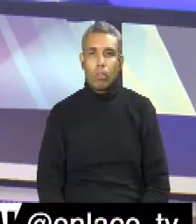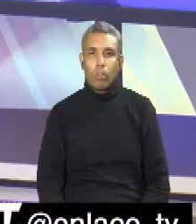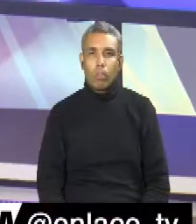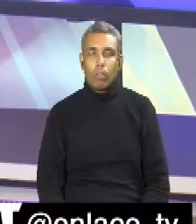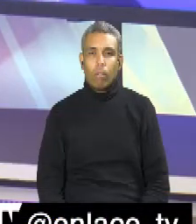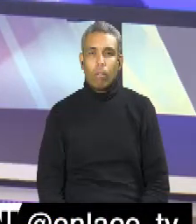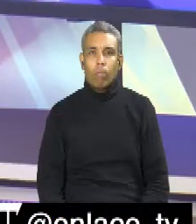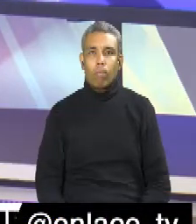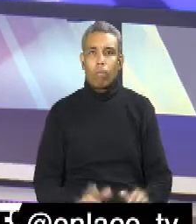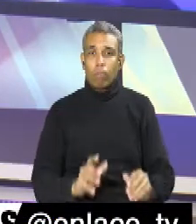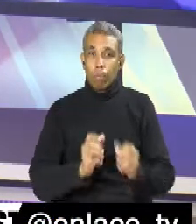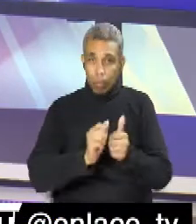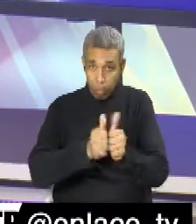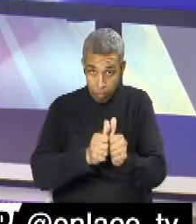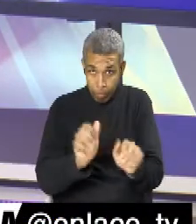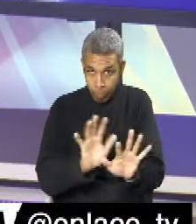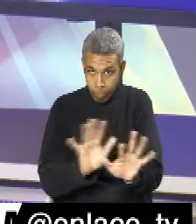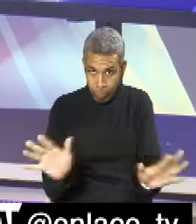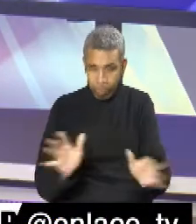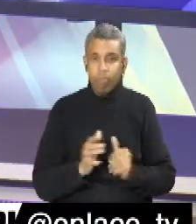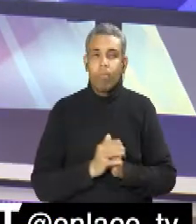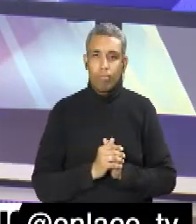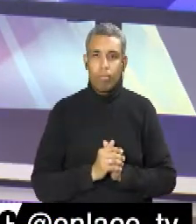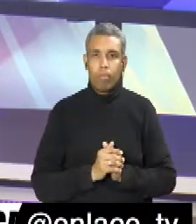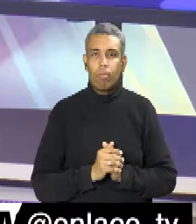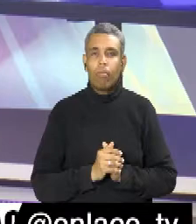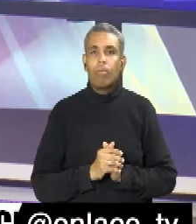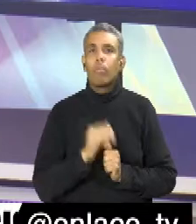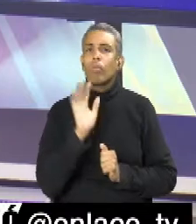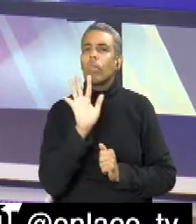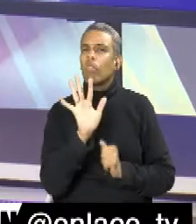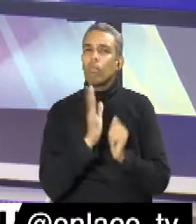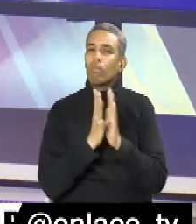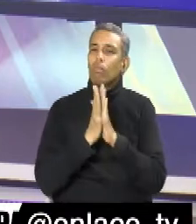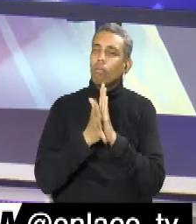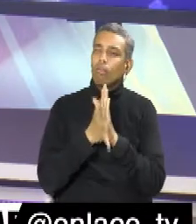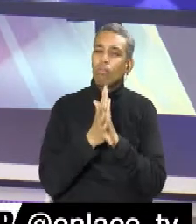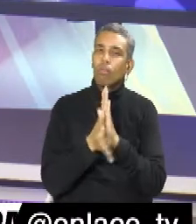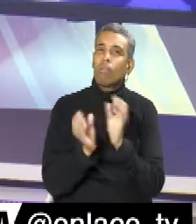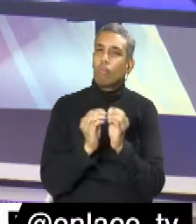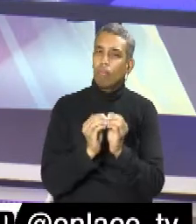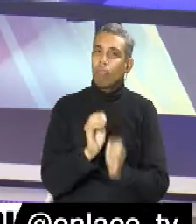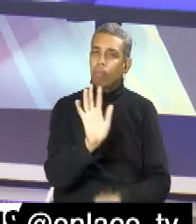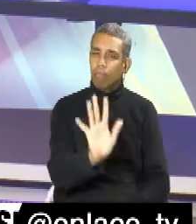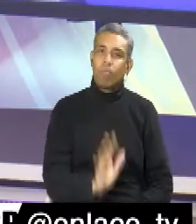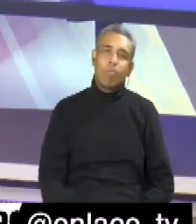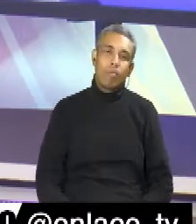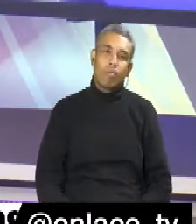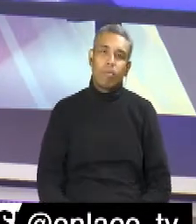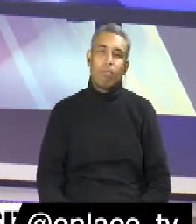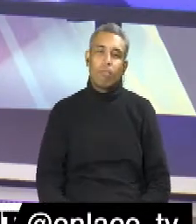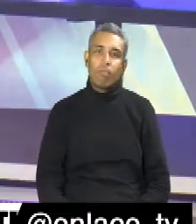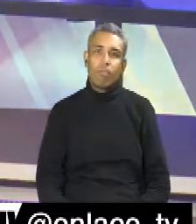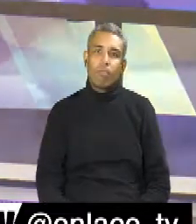Es por ahora toda la información deportiva en Enlace Noticias. Al regresar los esperamos con más de Enlace Noticias.